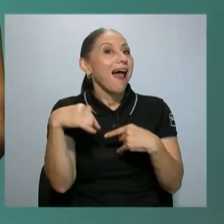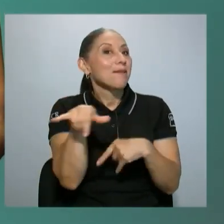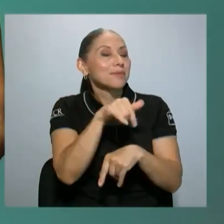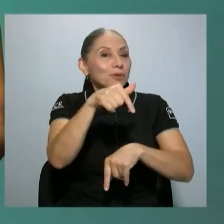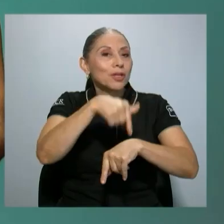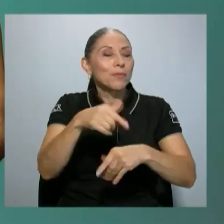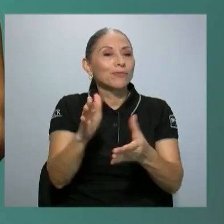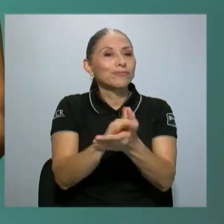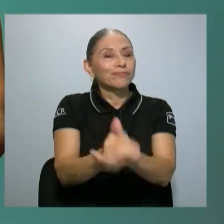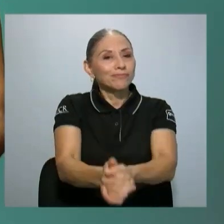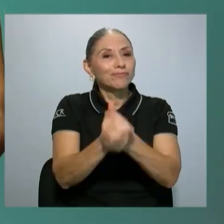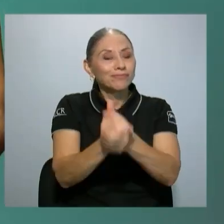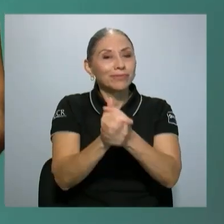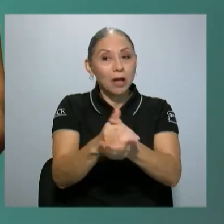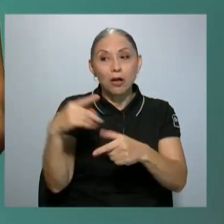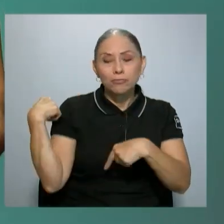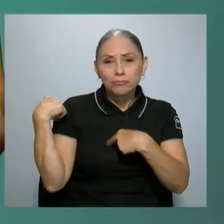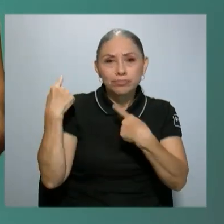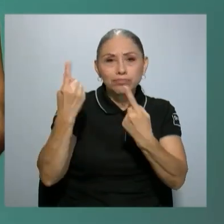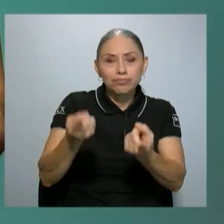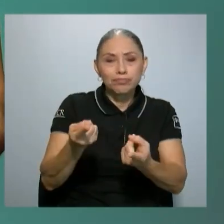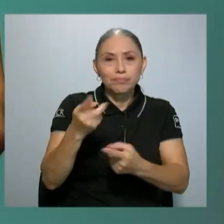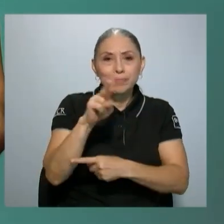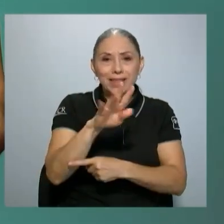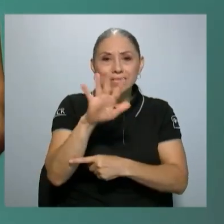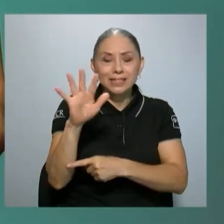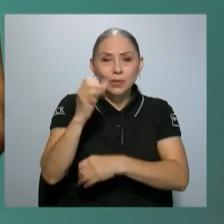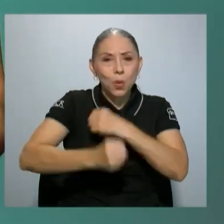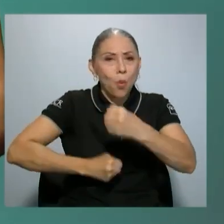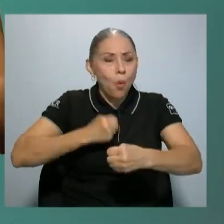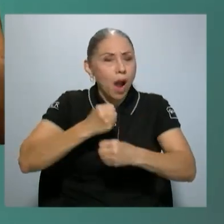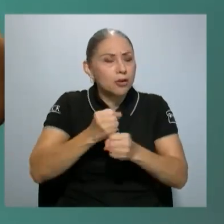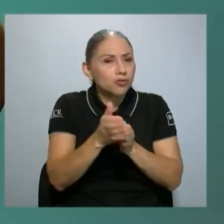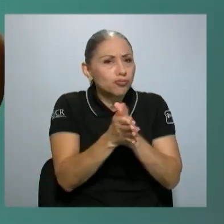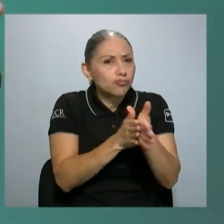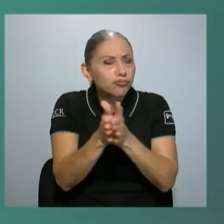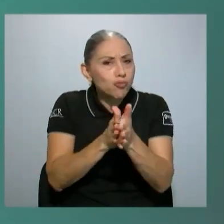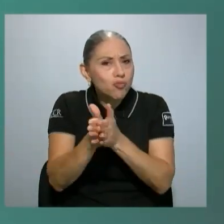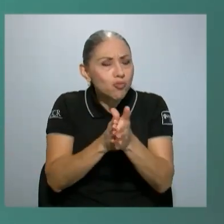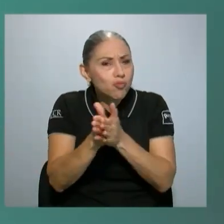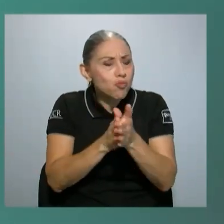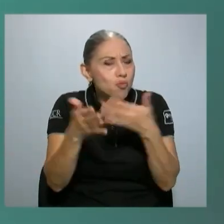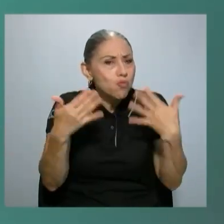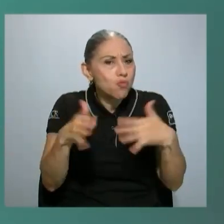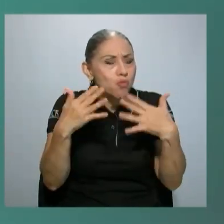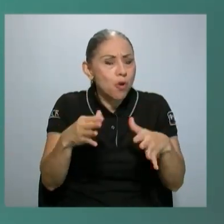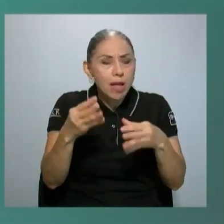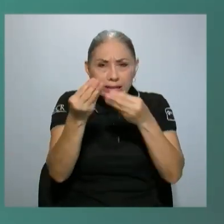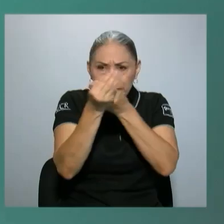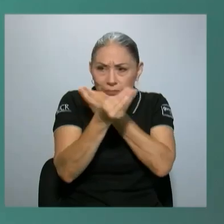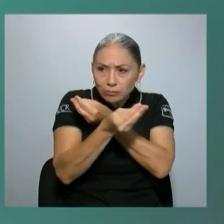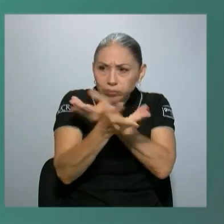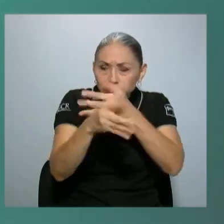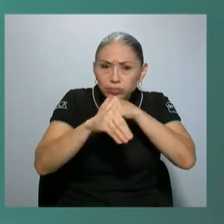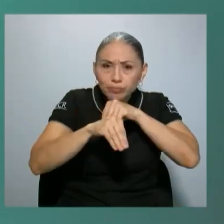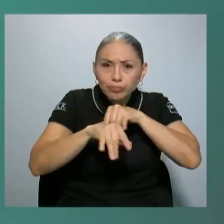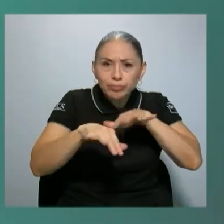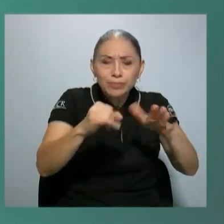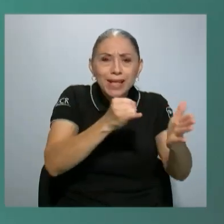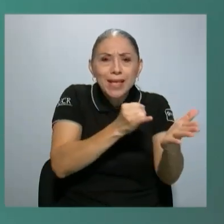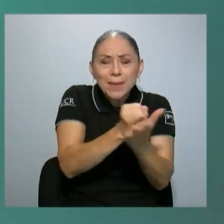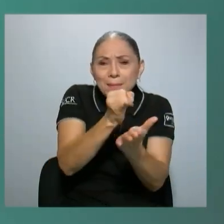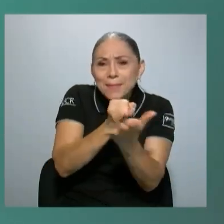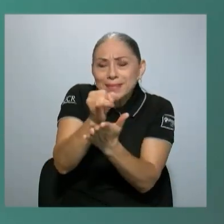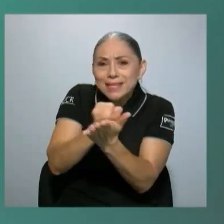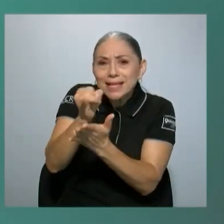estos 25 años fructíferos que han tenido divulgando las investigaciones